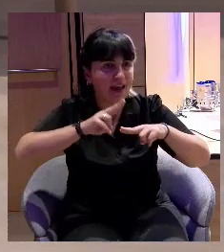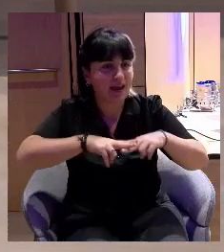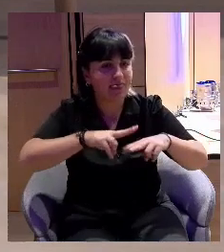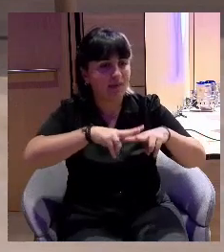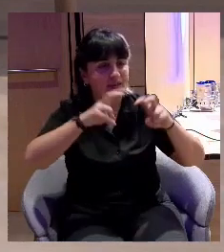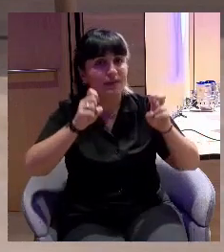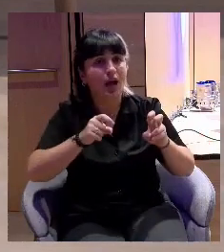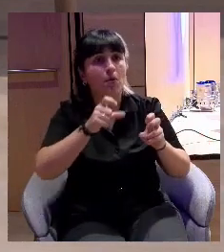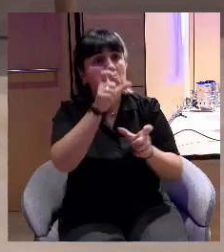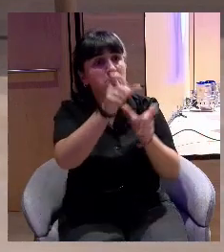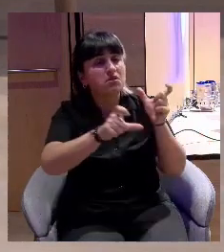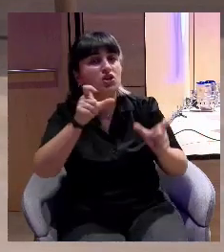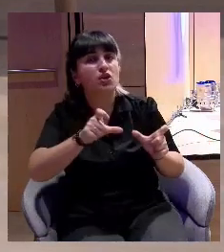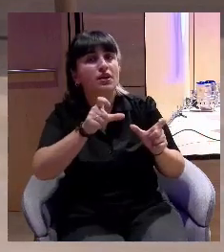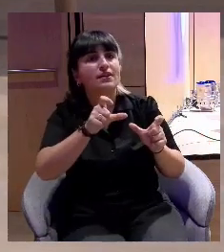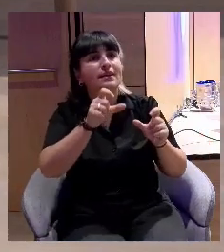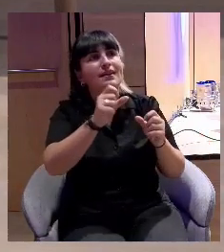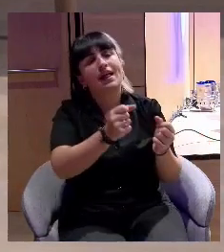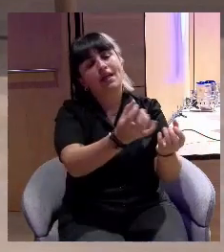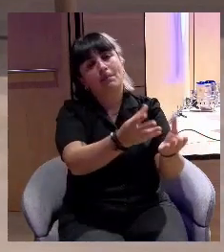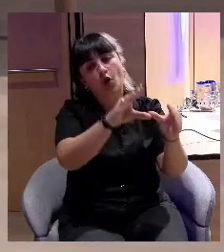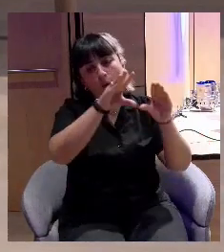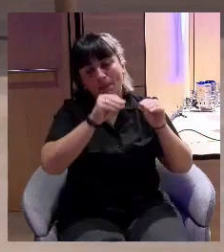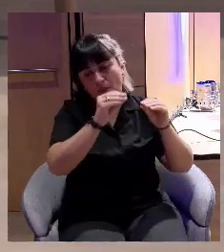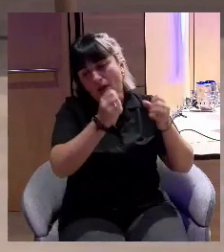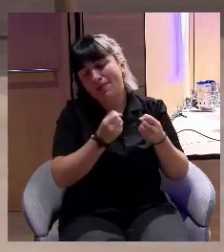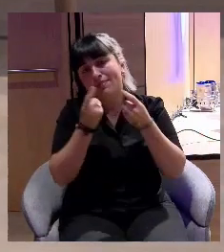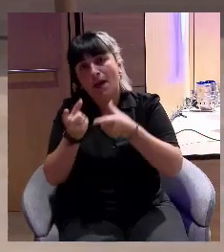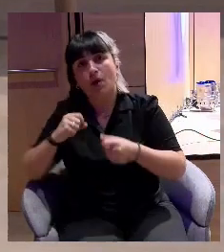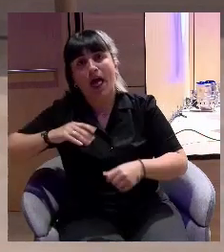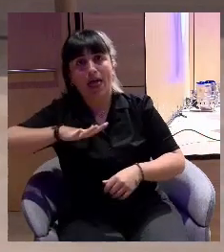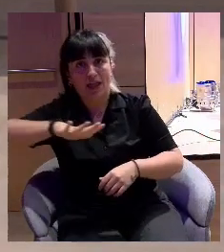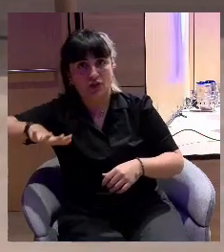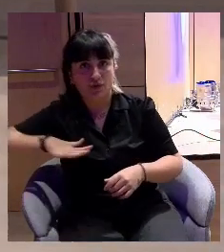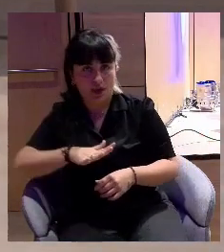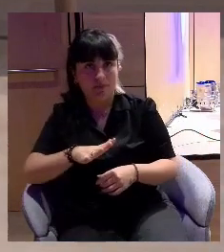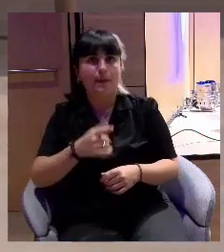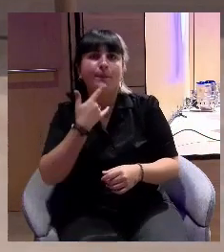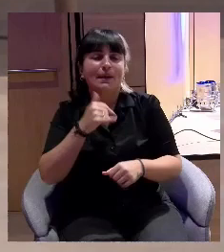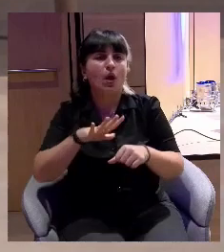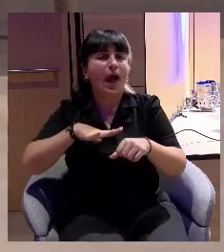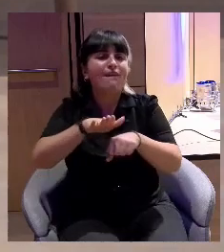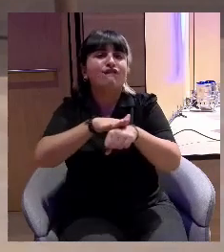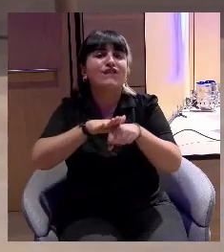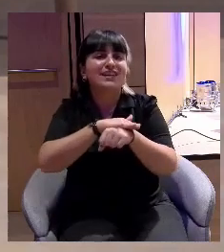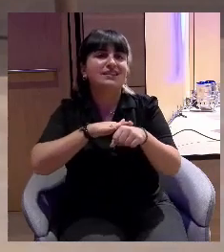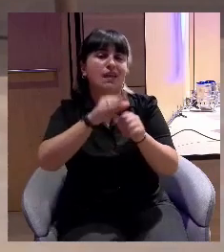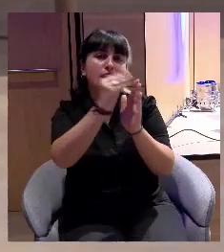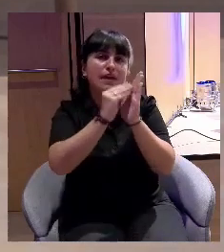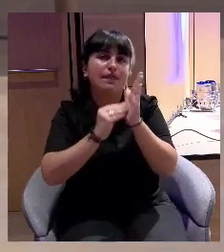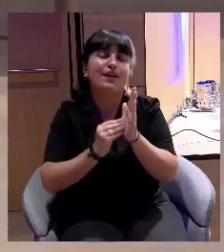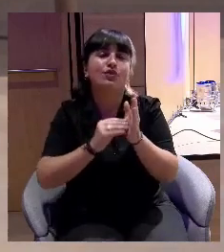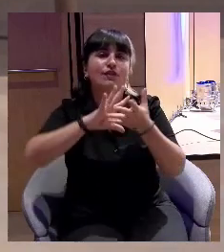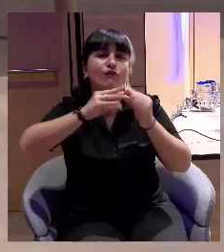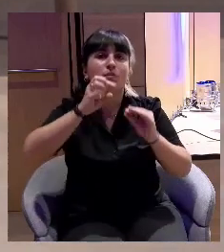periodísticos, pero las bases de datos están en un Excel o en un